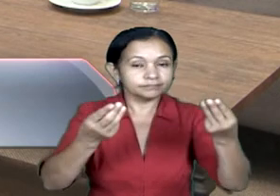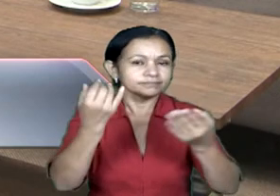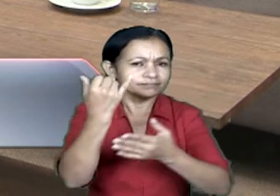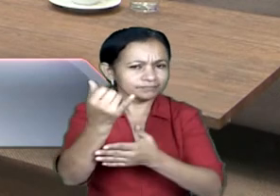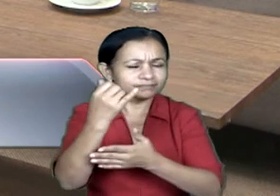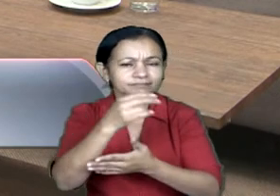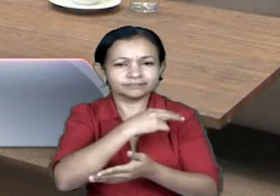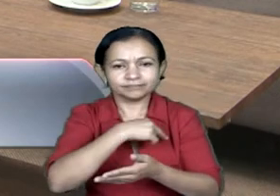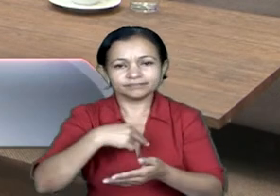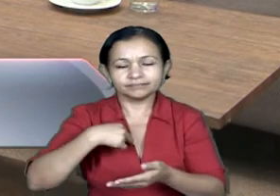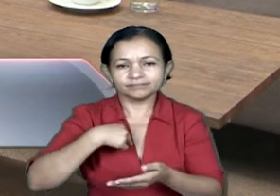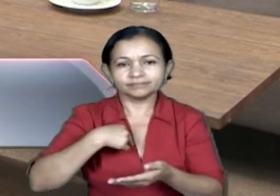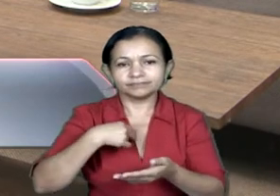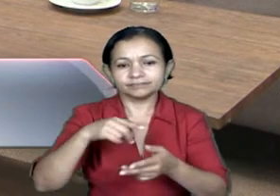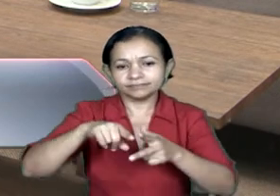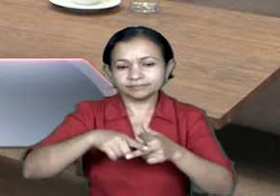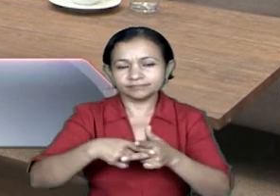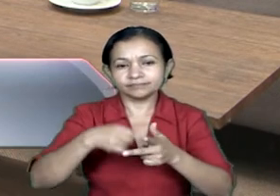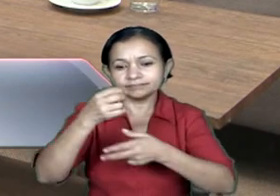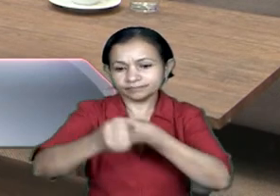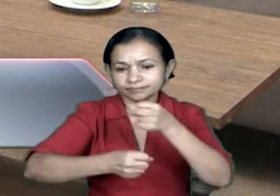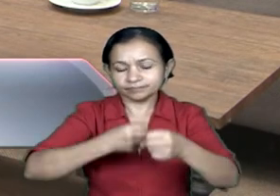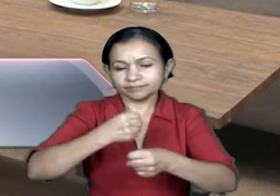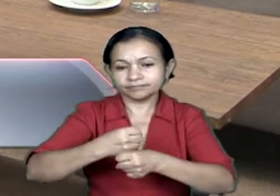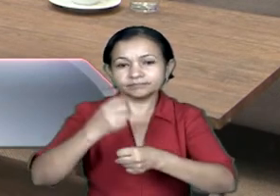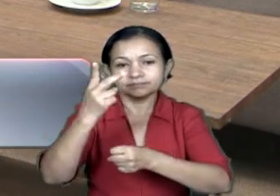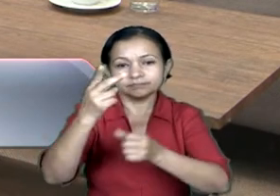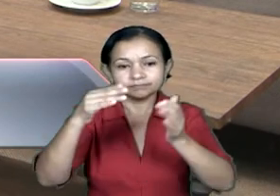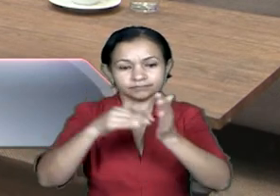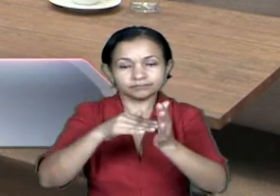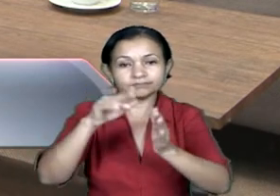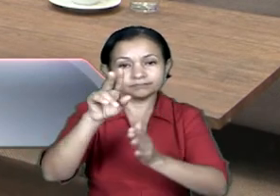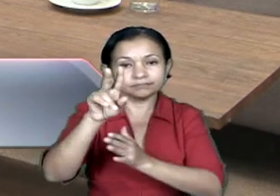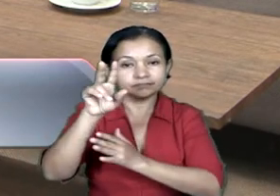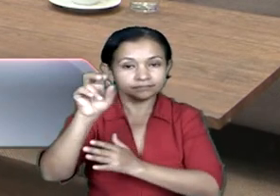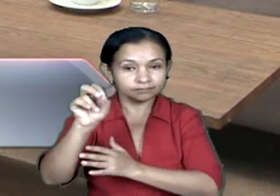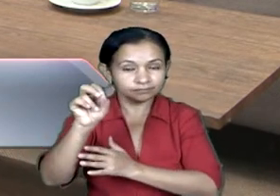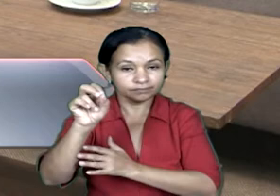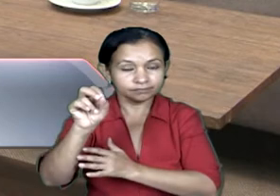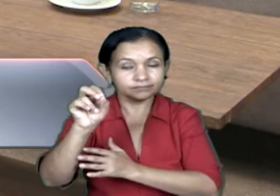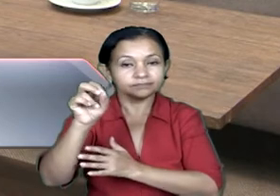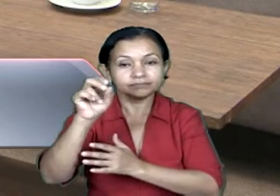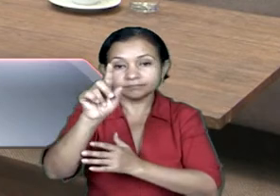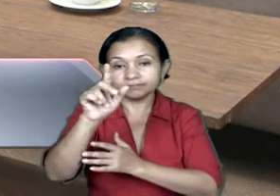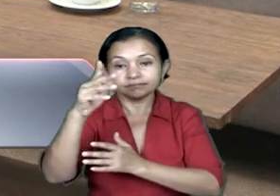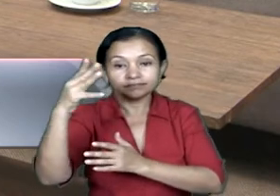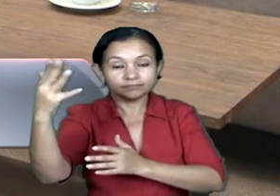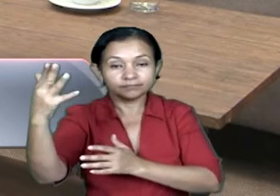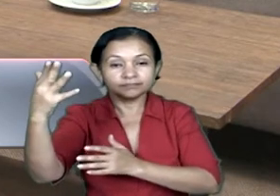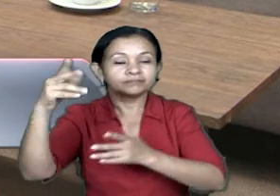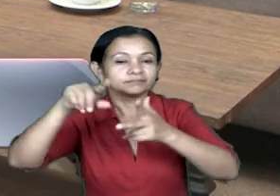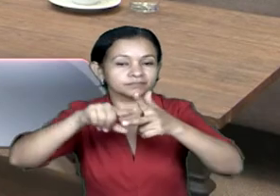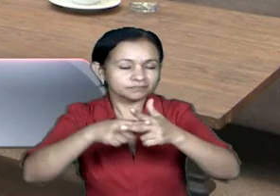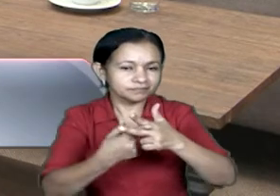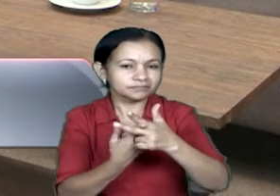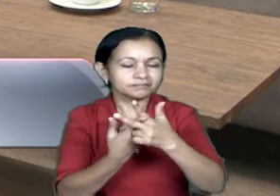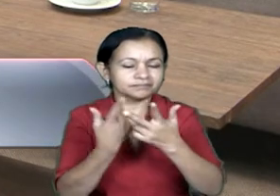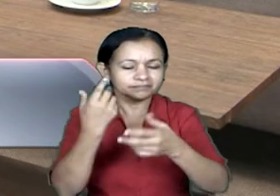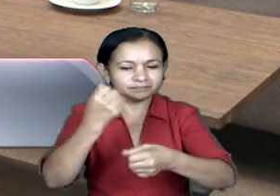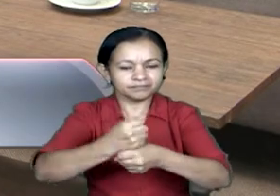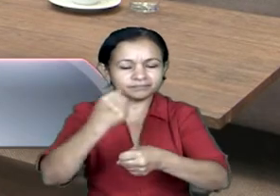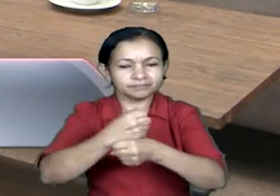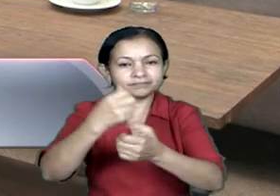sí, eso yo creo que a comienzos del próximo año, ¿no?, vamos a implementar ese proyecto de cooperación, es nuevo. ¿Sí?